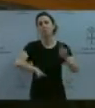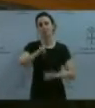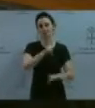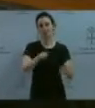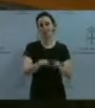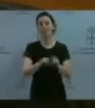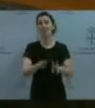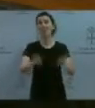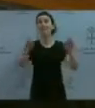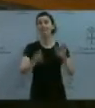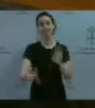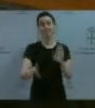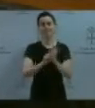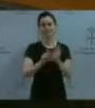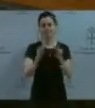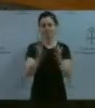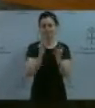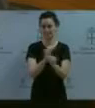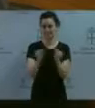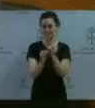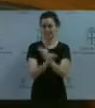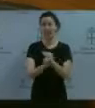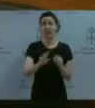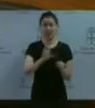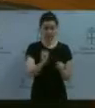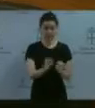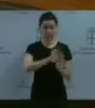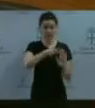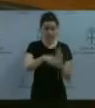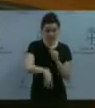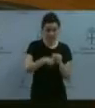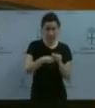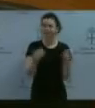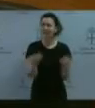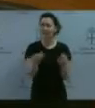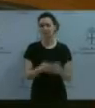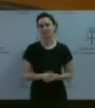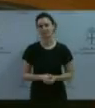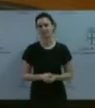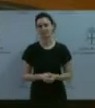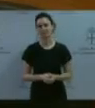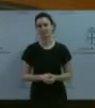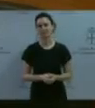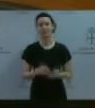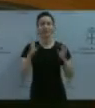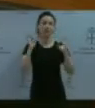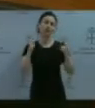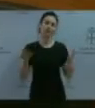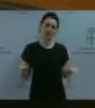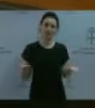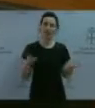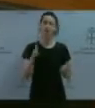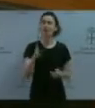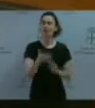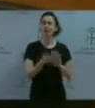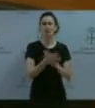con la enmienda que ustedes añadieron, que consiste en lo siguiente. Naturalmente que hay derecho a hablar en asturiano. Lo que